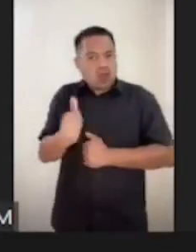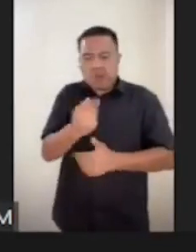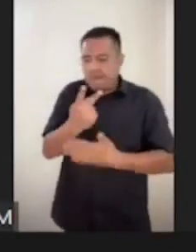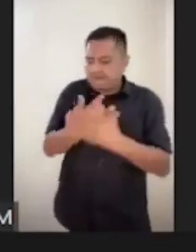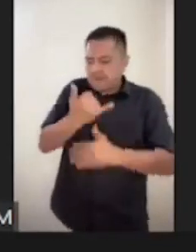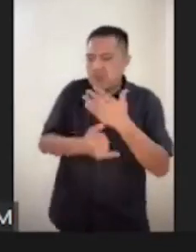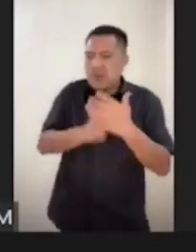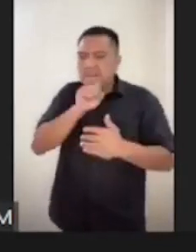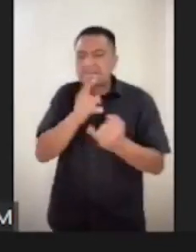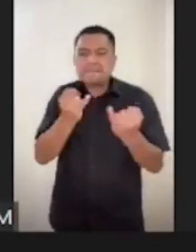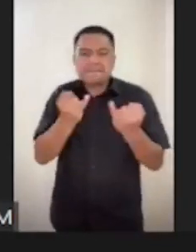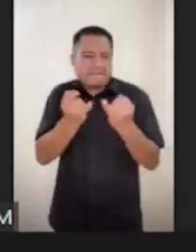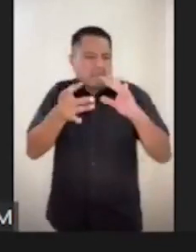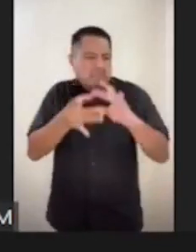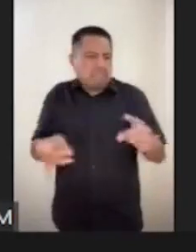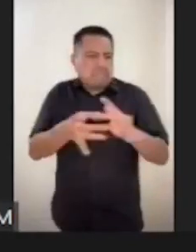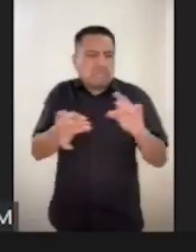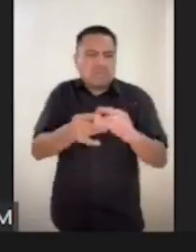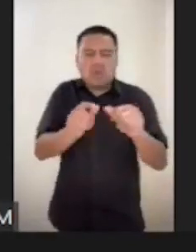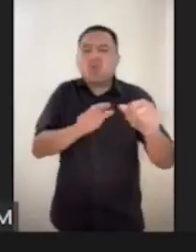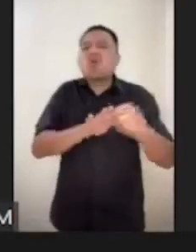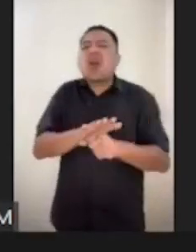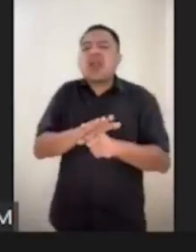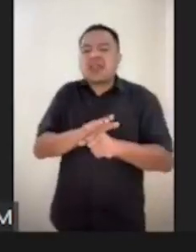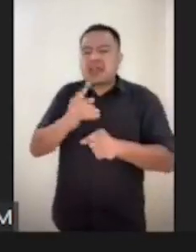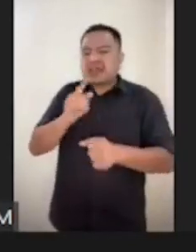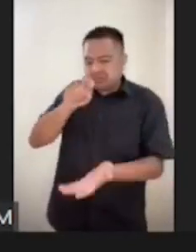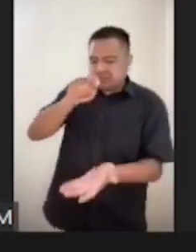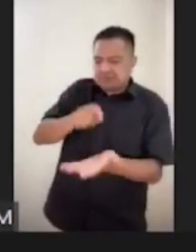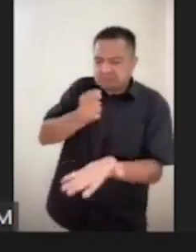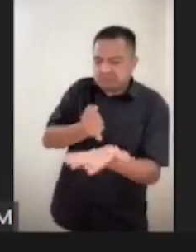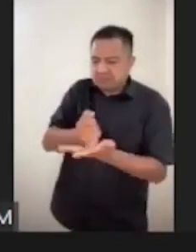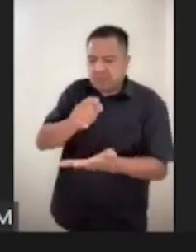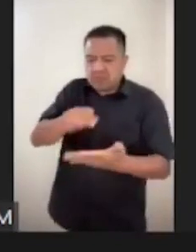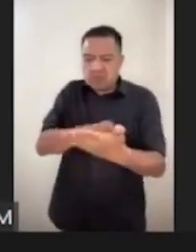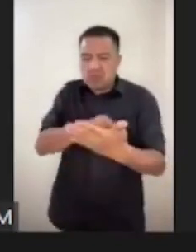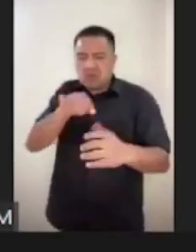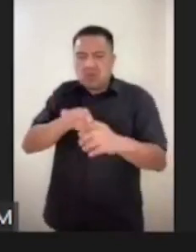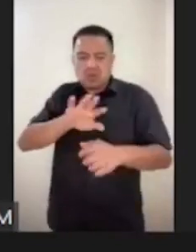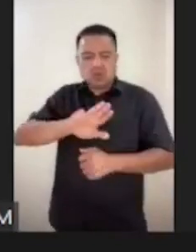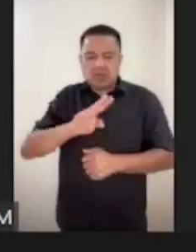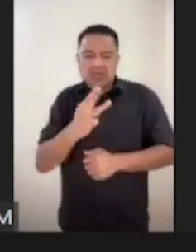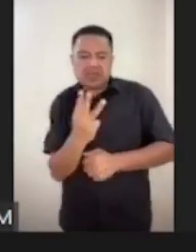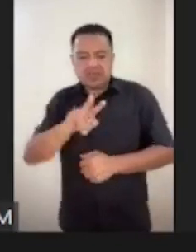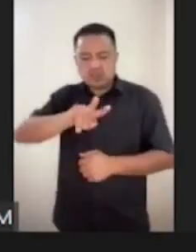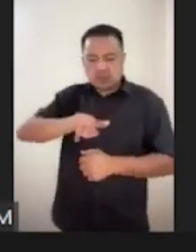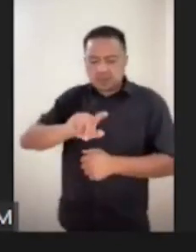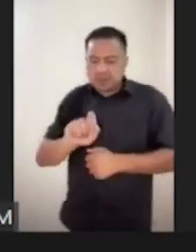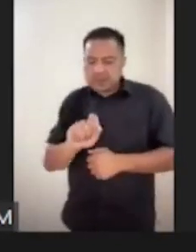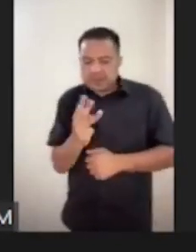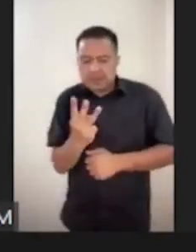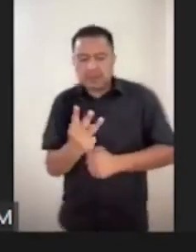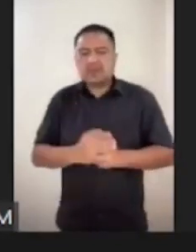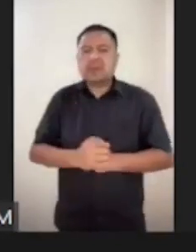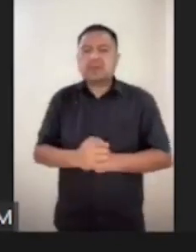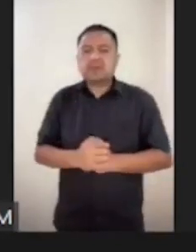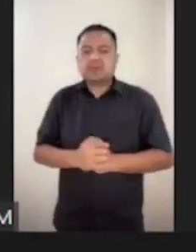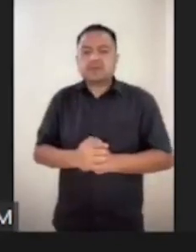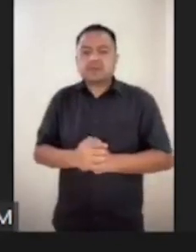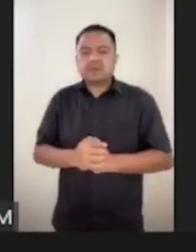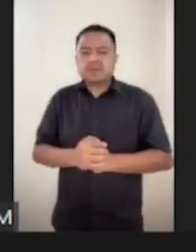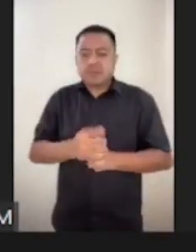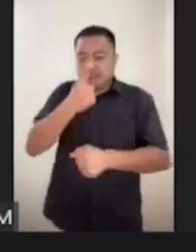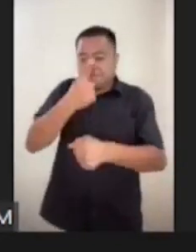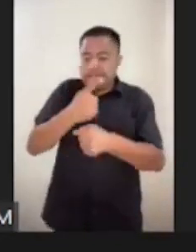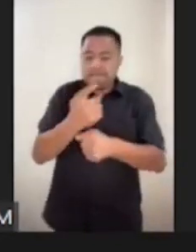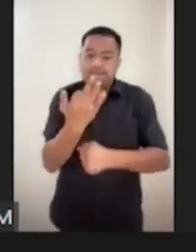proyecto de acuerdo plenario relativo al cumplimiento de sentencia del Juicio Electoral Ciudadano 53 de 2023. El día